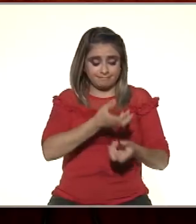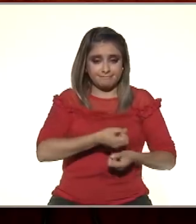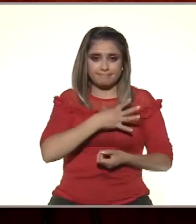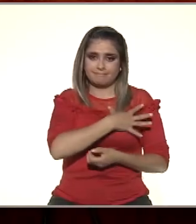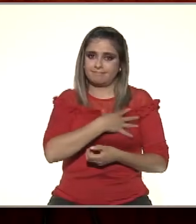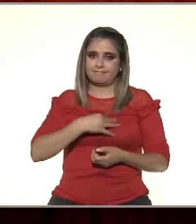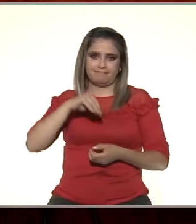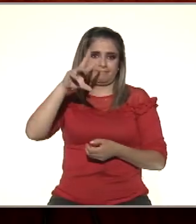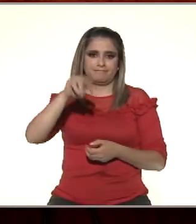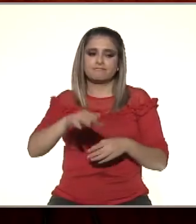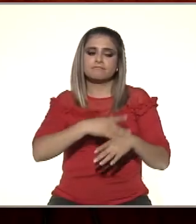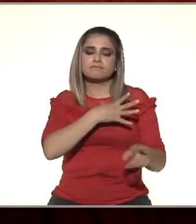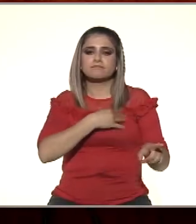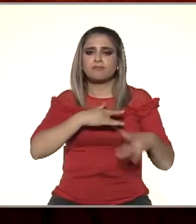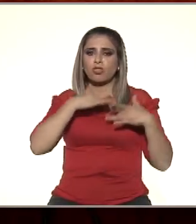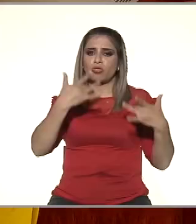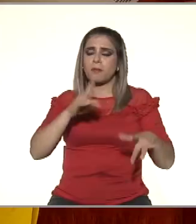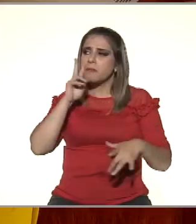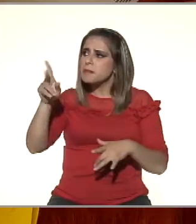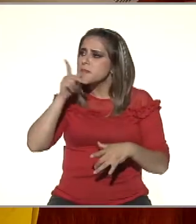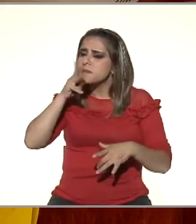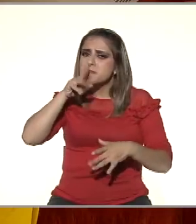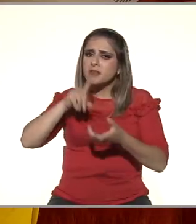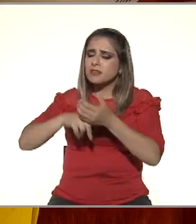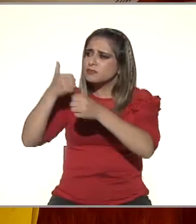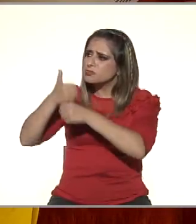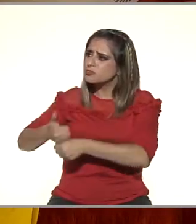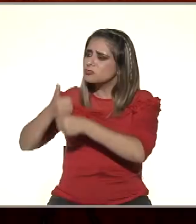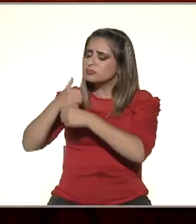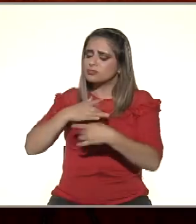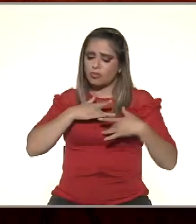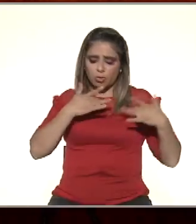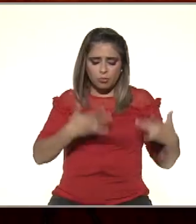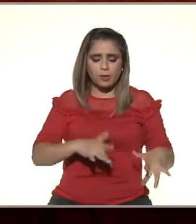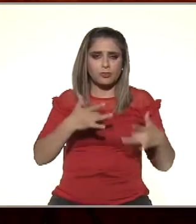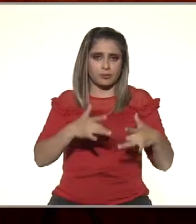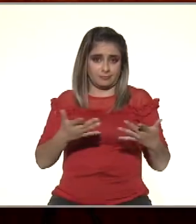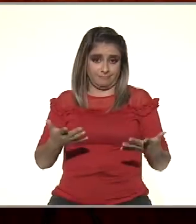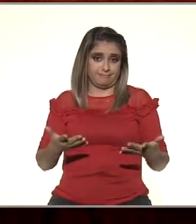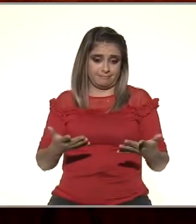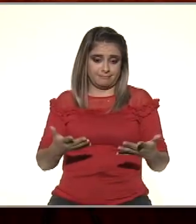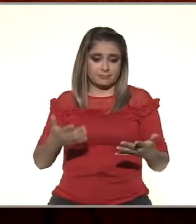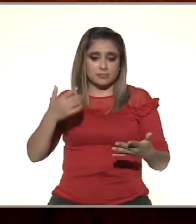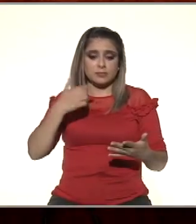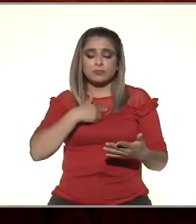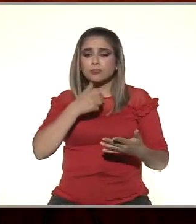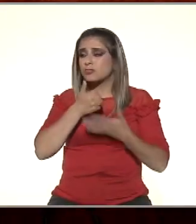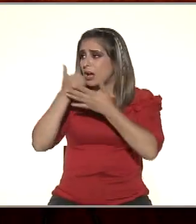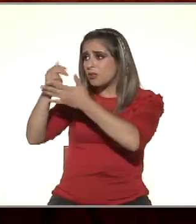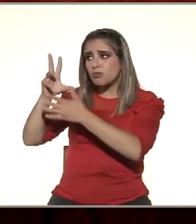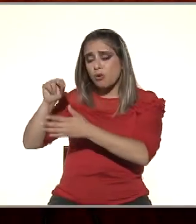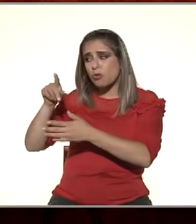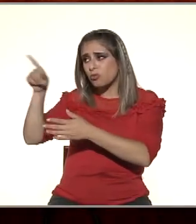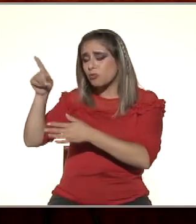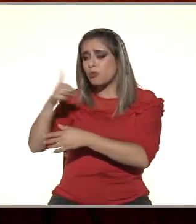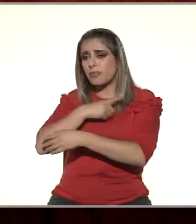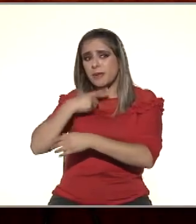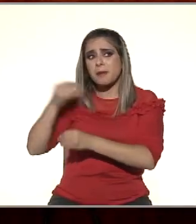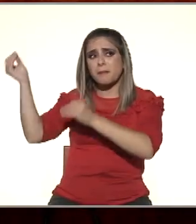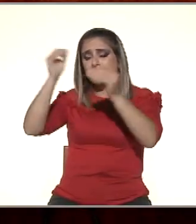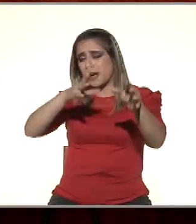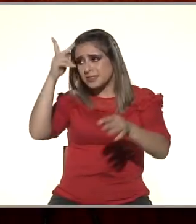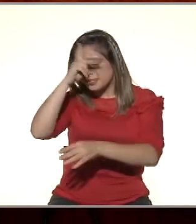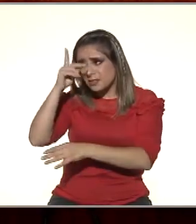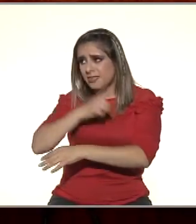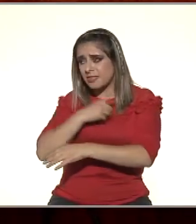A los hijos les duele ver que sus papás o sus mamás sufren y pueden decirle eso. No sé cómo ayudarte, no soy yo, pero tienes que platicarlo con